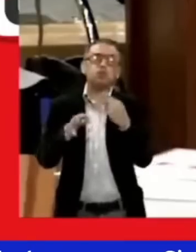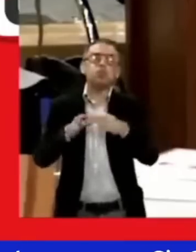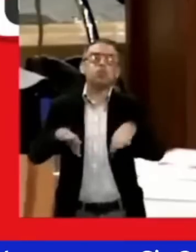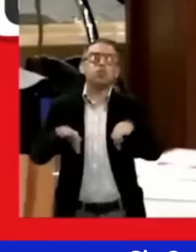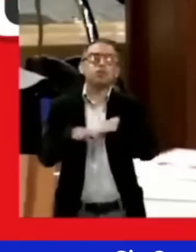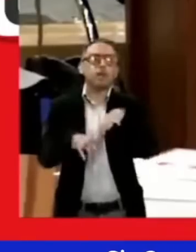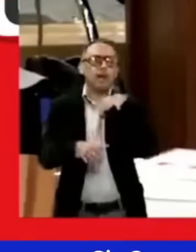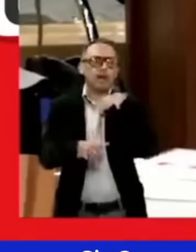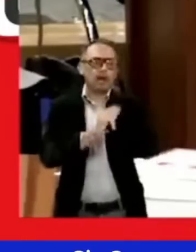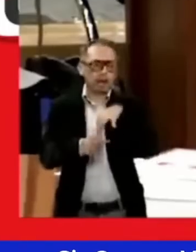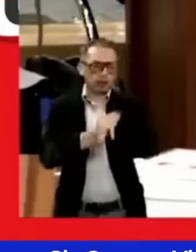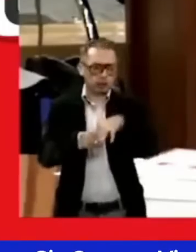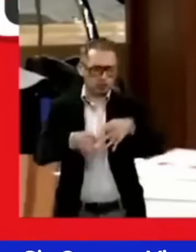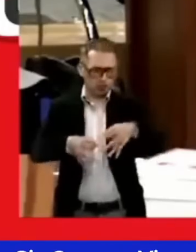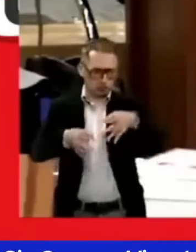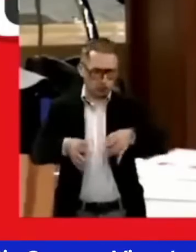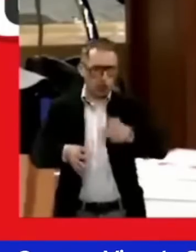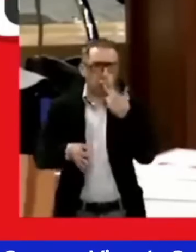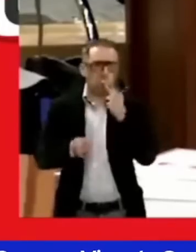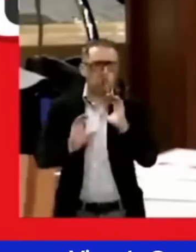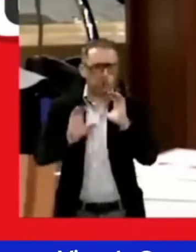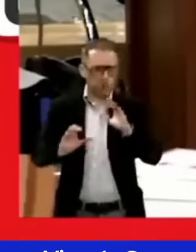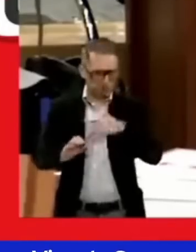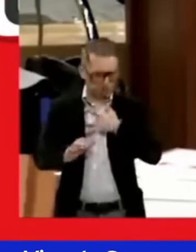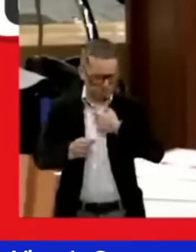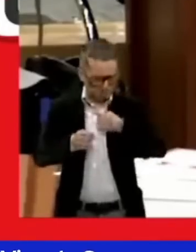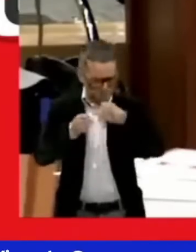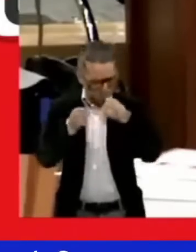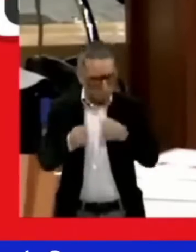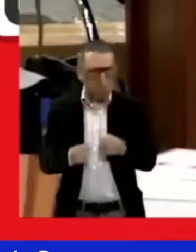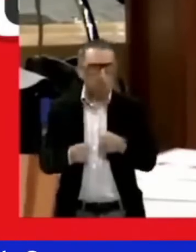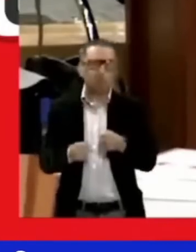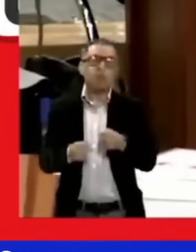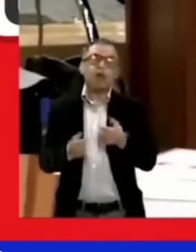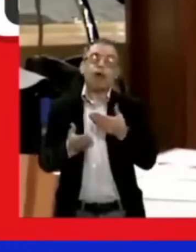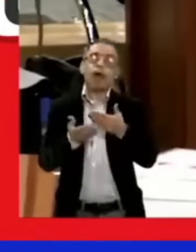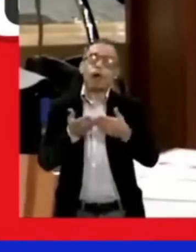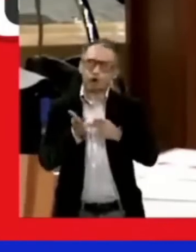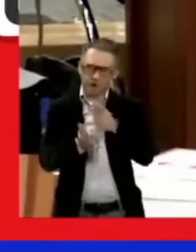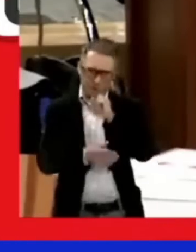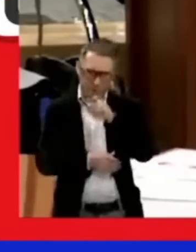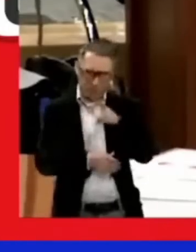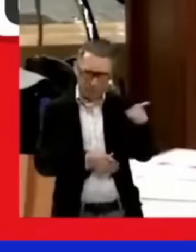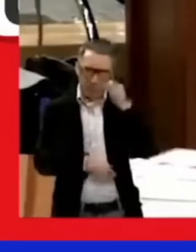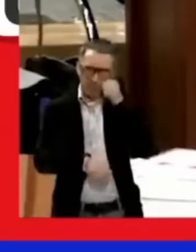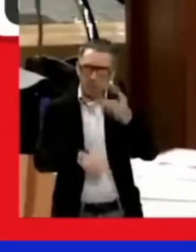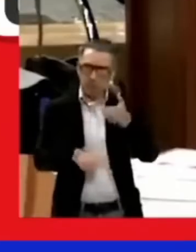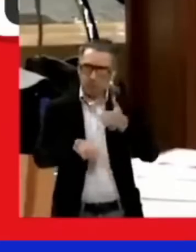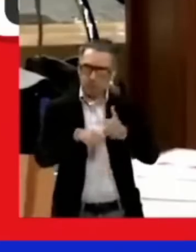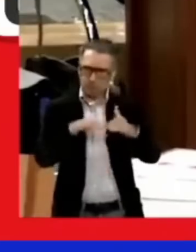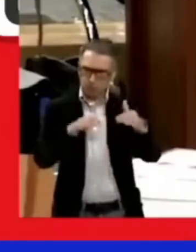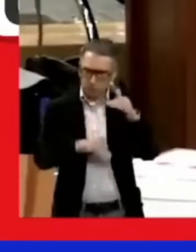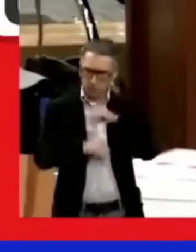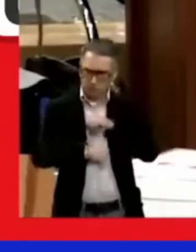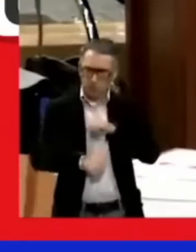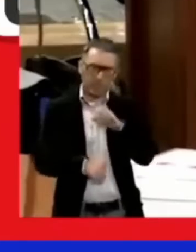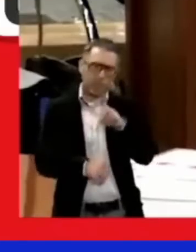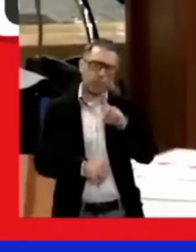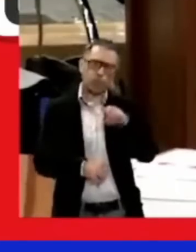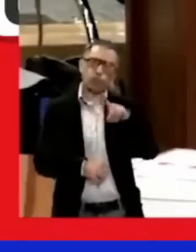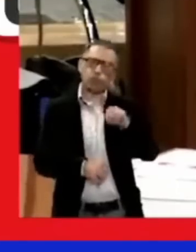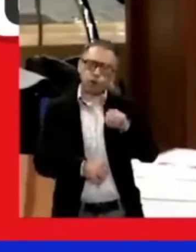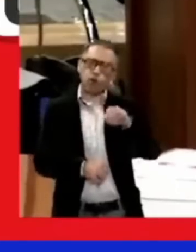Estoy cierto de que así será. Gracias otra vez, secretario ejecutivo Edmundo Jacobo, por